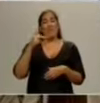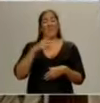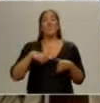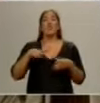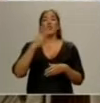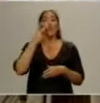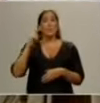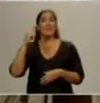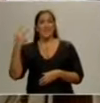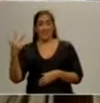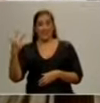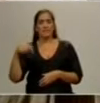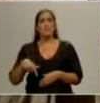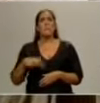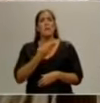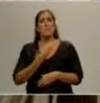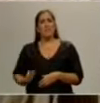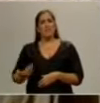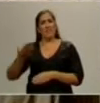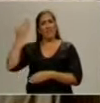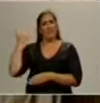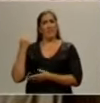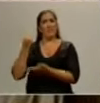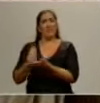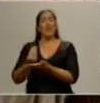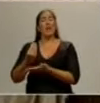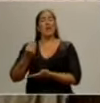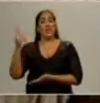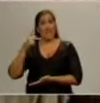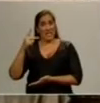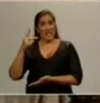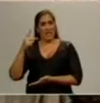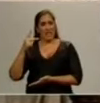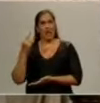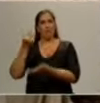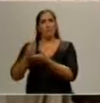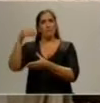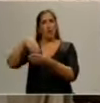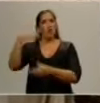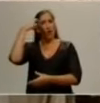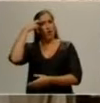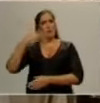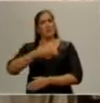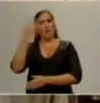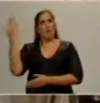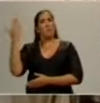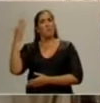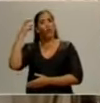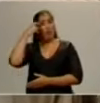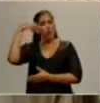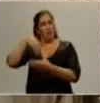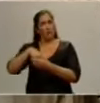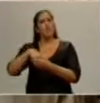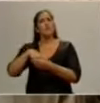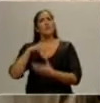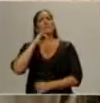del año 2003, el presidente Néstor Kirchner, cuando asumía ante la Asamblea Legislativa, habló de algo nuevo en